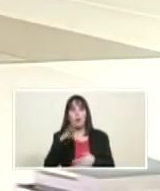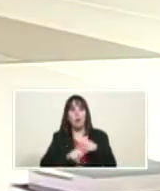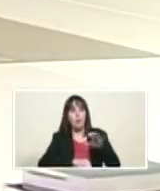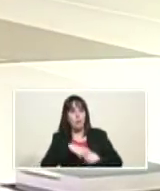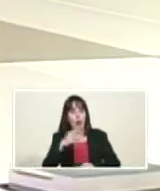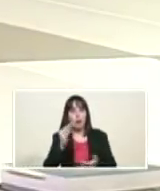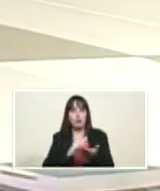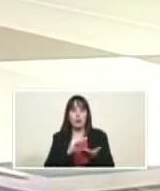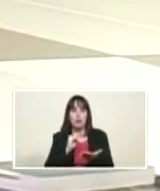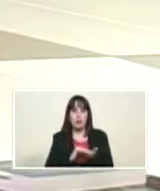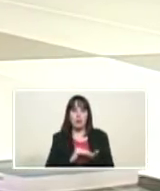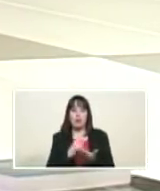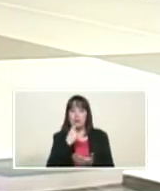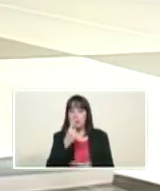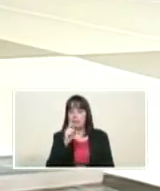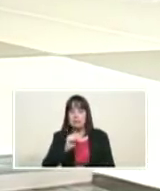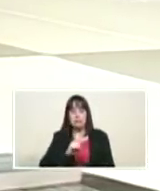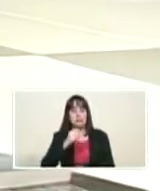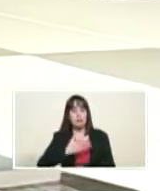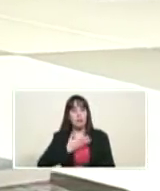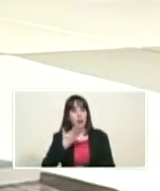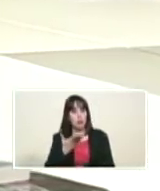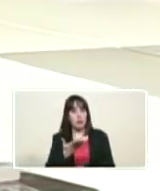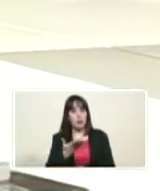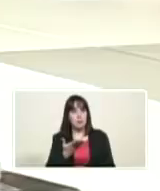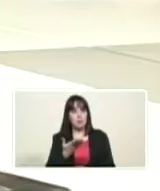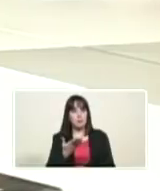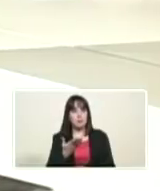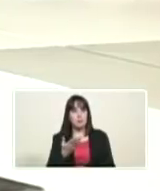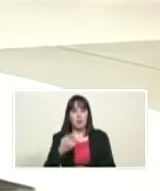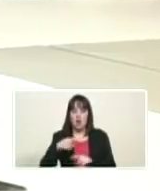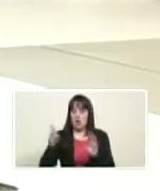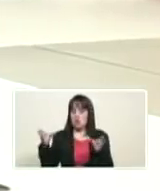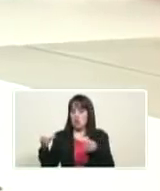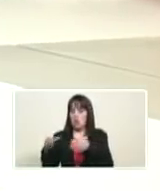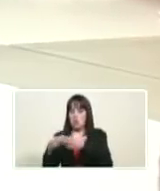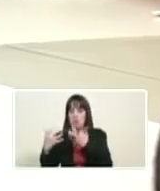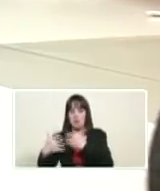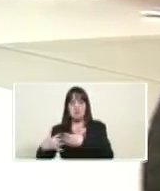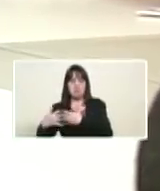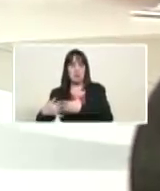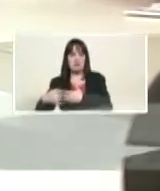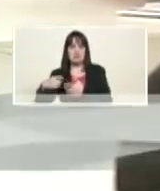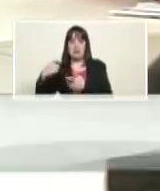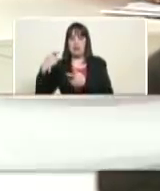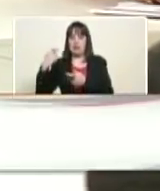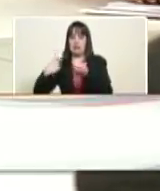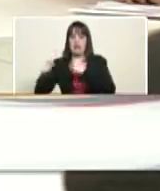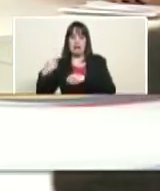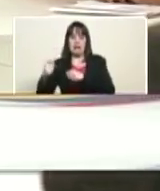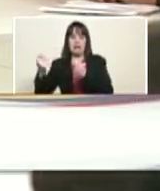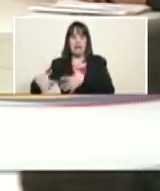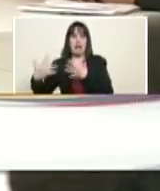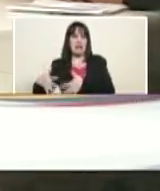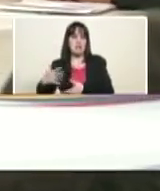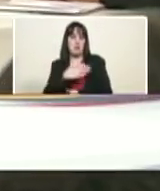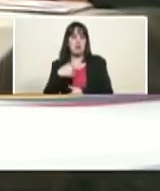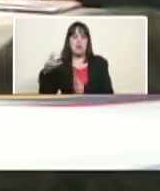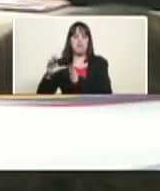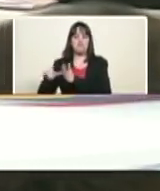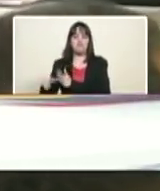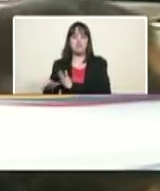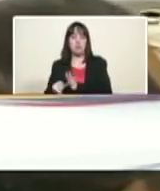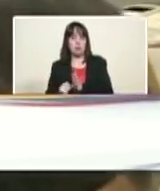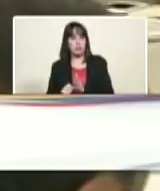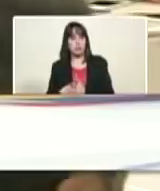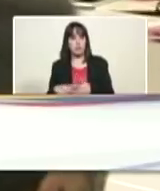y dice, sí se puede, y la cara de los especuladores y ladrones que pretenden seguir robando. Están las dos caras de la